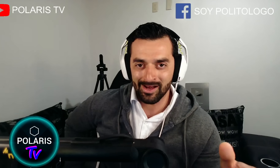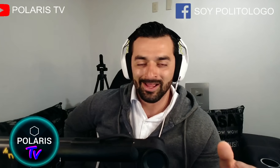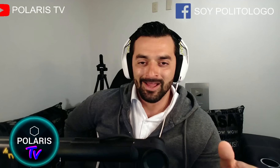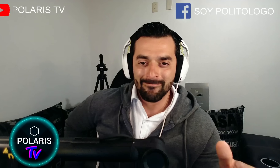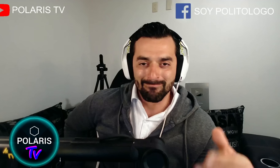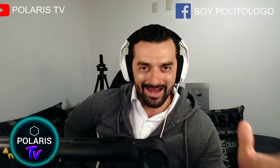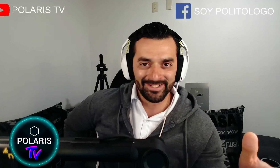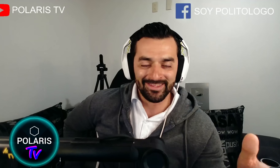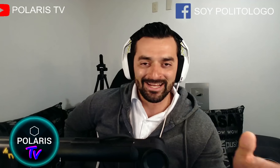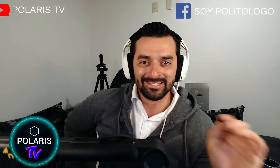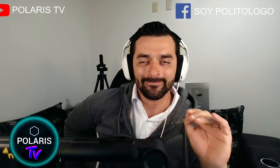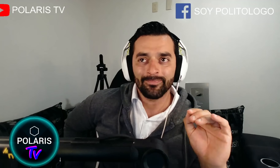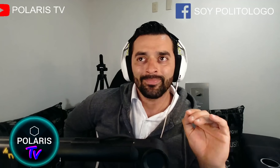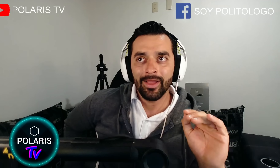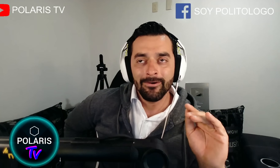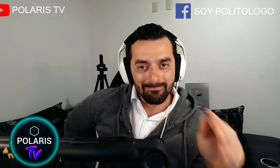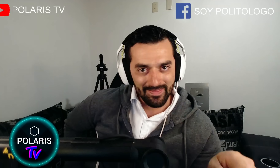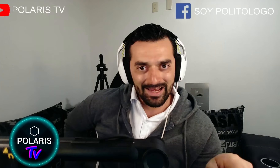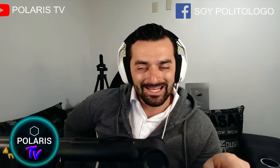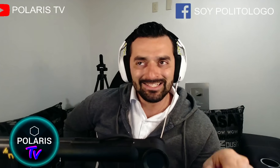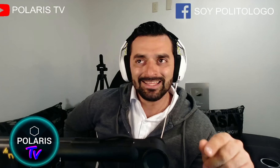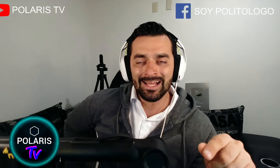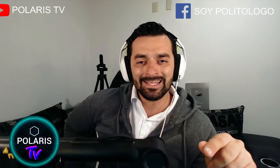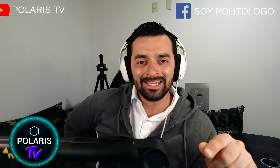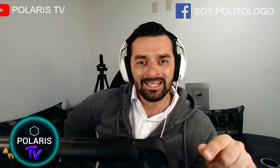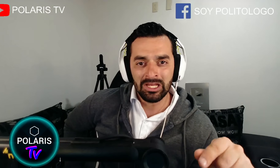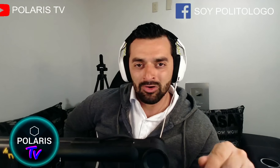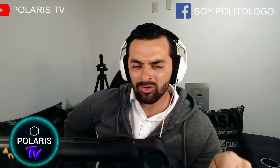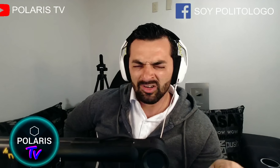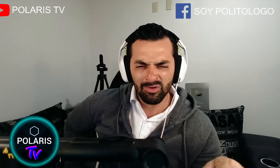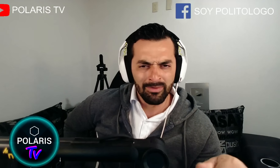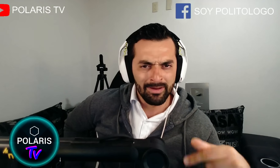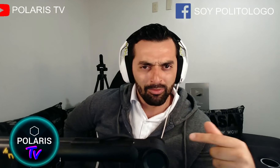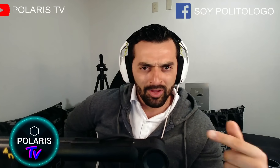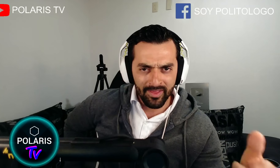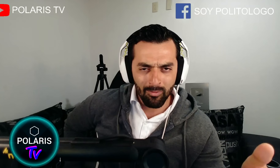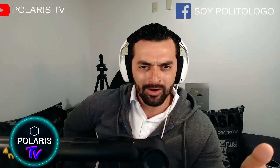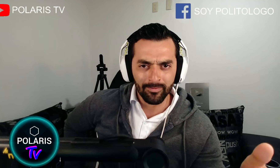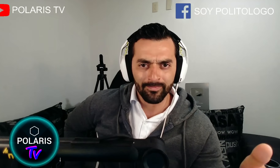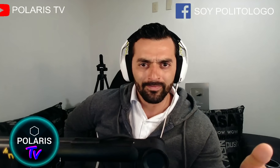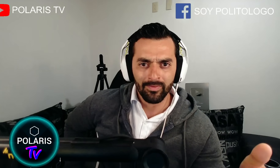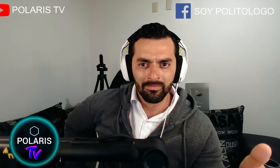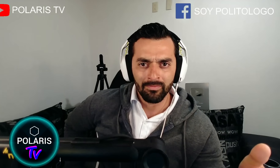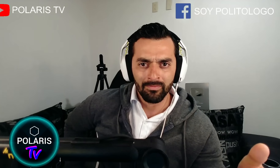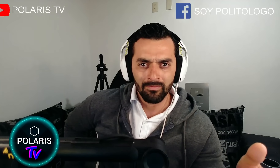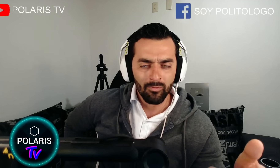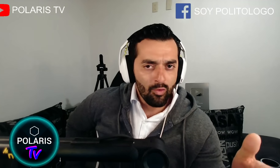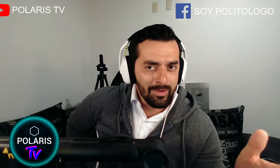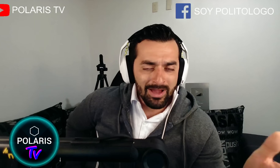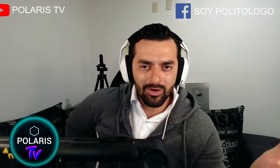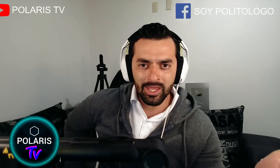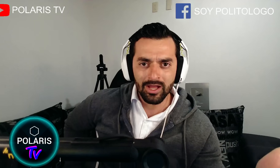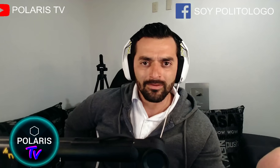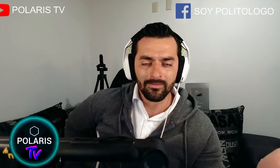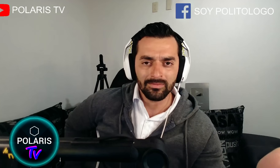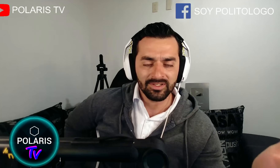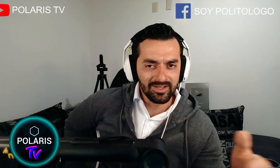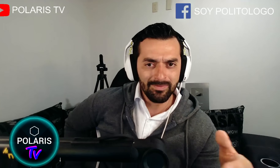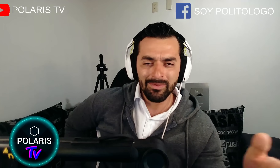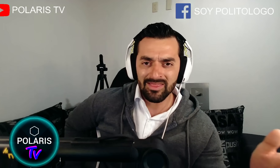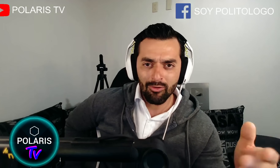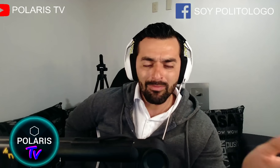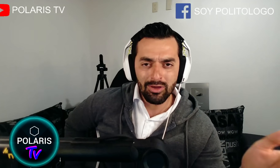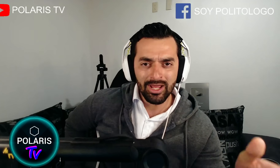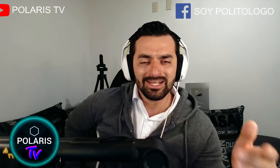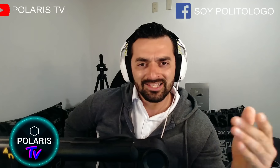va a haber marcha atrás manda la lista y no se vuelven a poner de acuerdo no hay mayoría